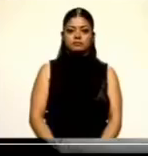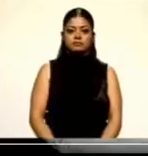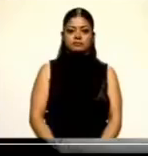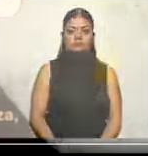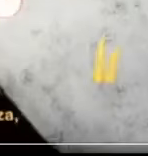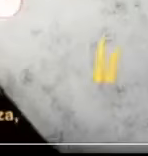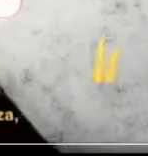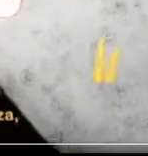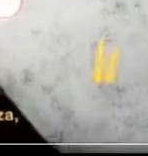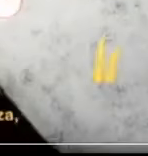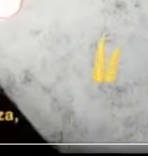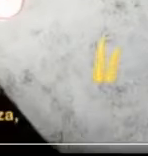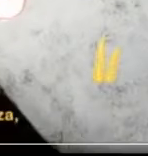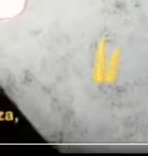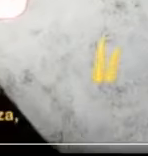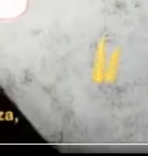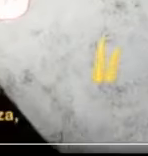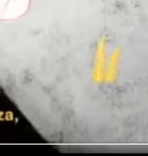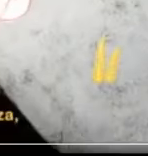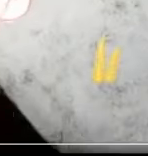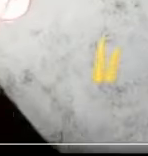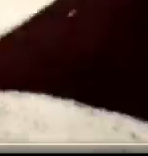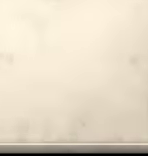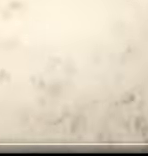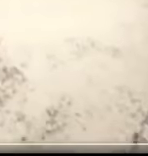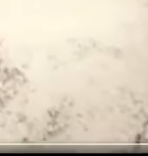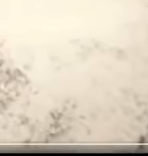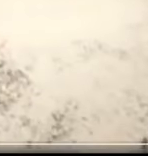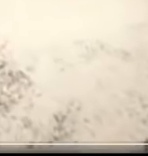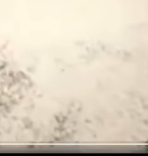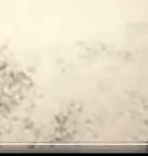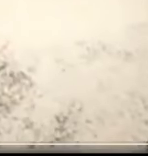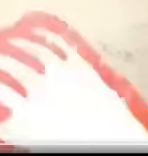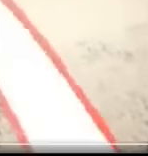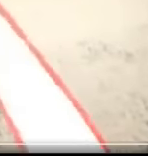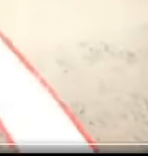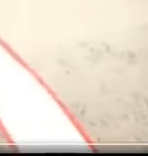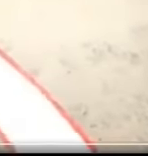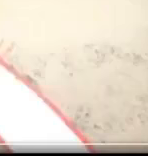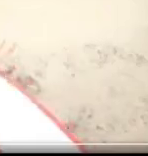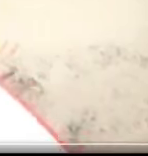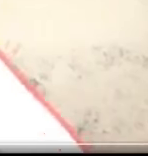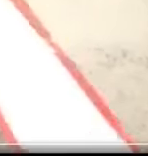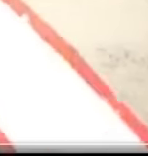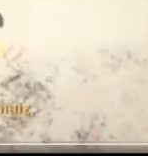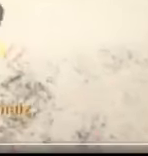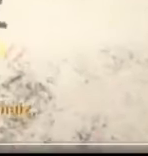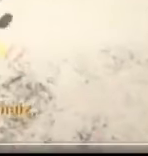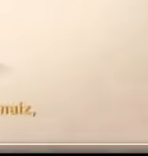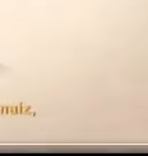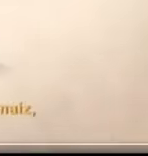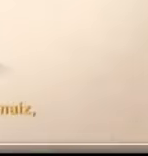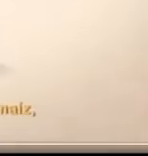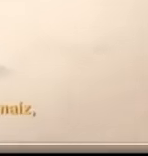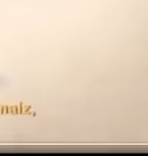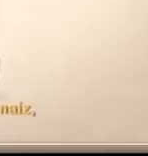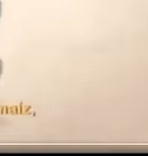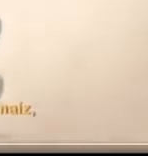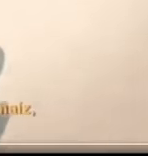virei teri rajeara awenri pereri nari echikiti ahweri raramri